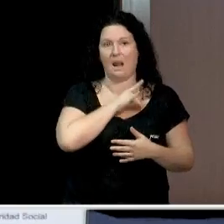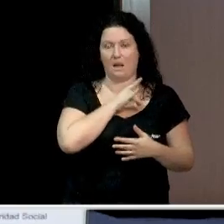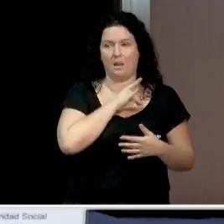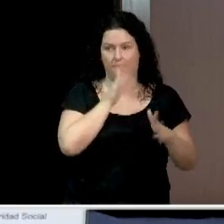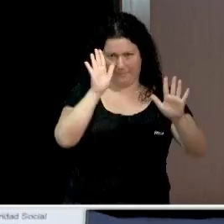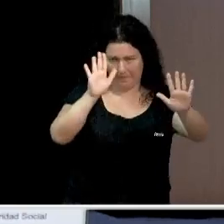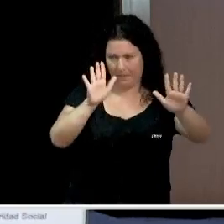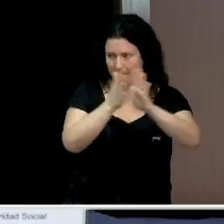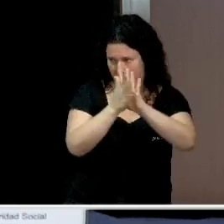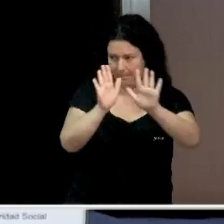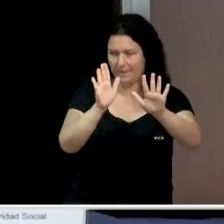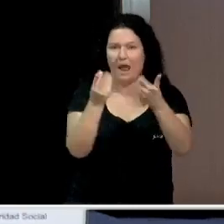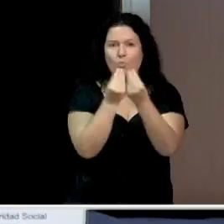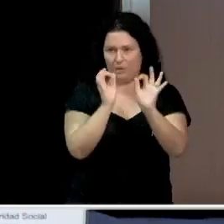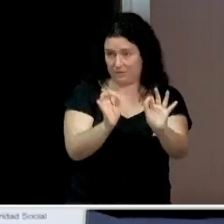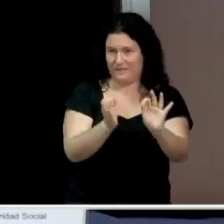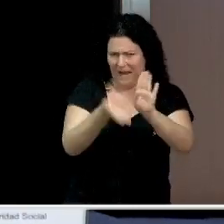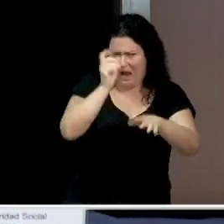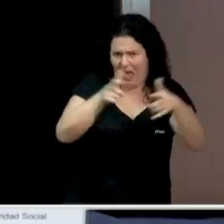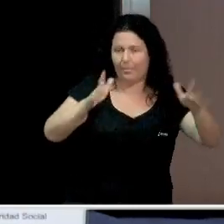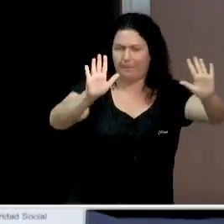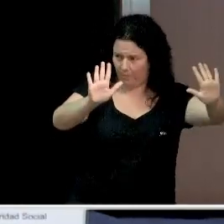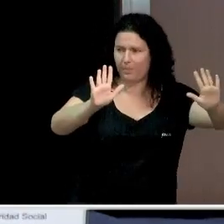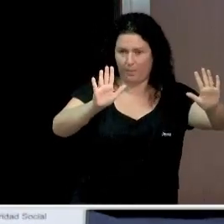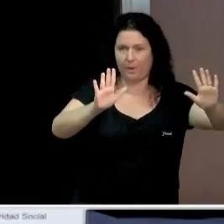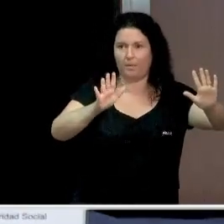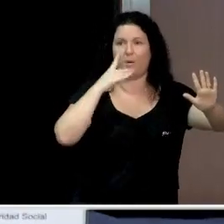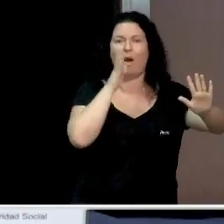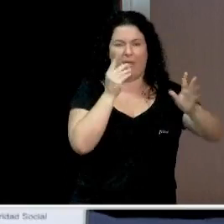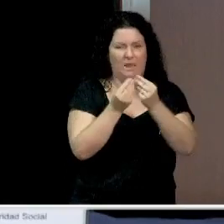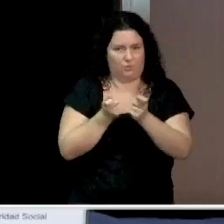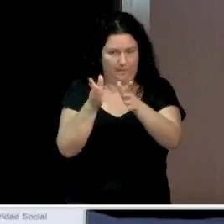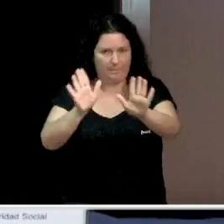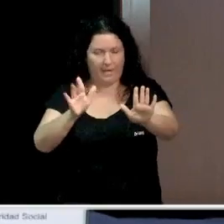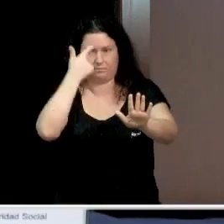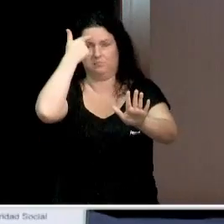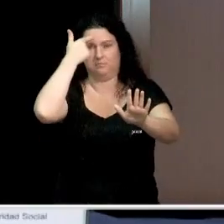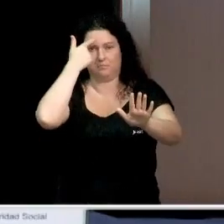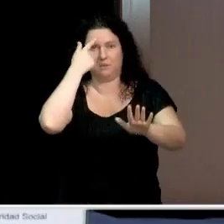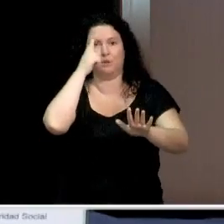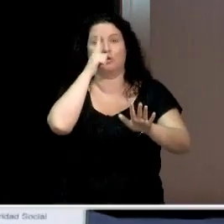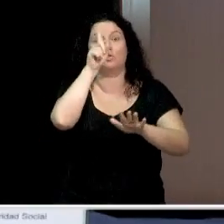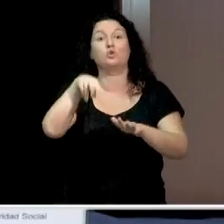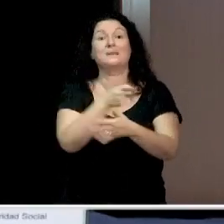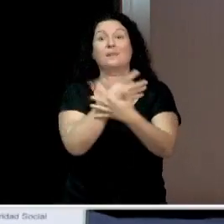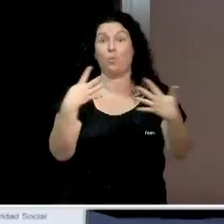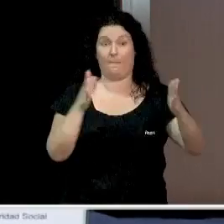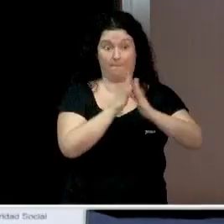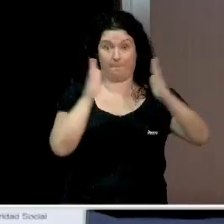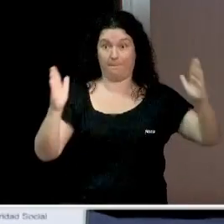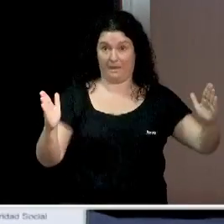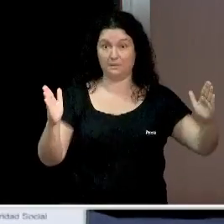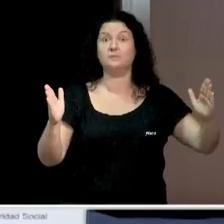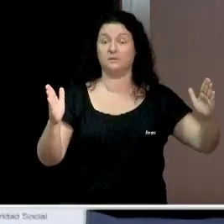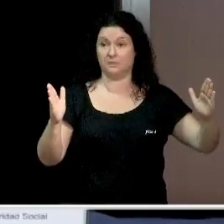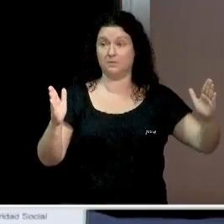favor, no se queden tanto con la cifra absoluta, que es elevada, sino sobre todo con el dato que les voy a dar ahora. En 2019, la